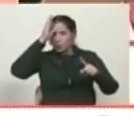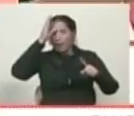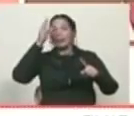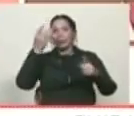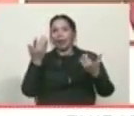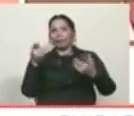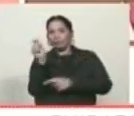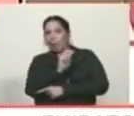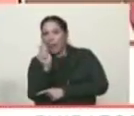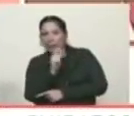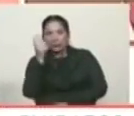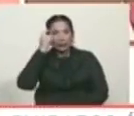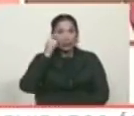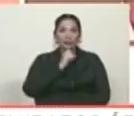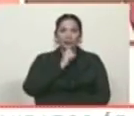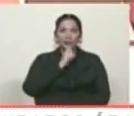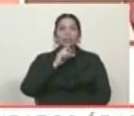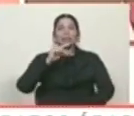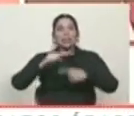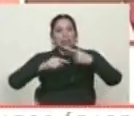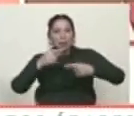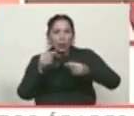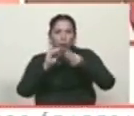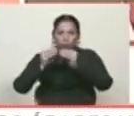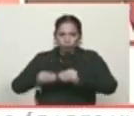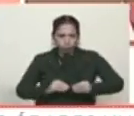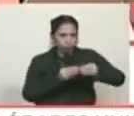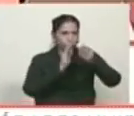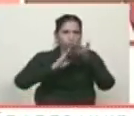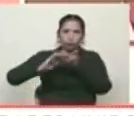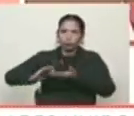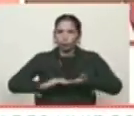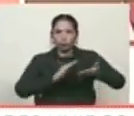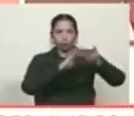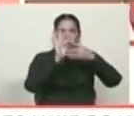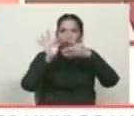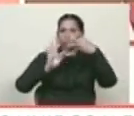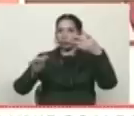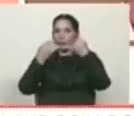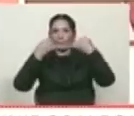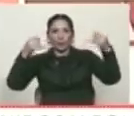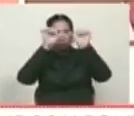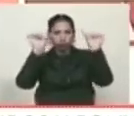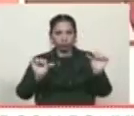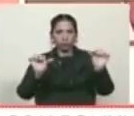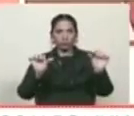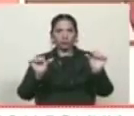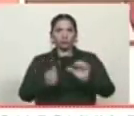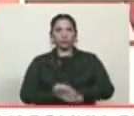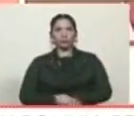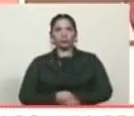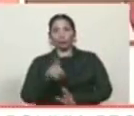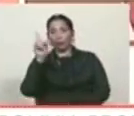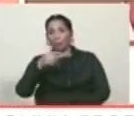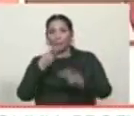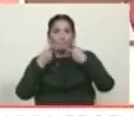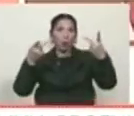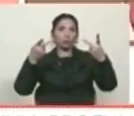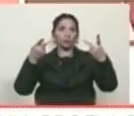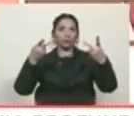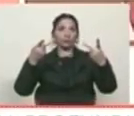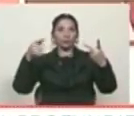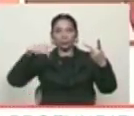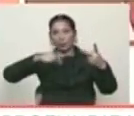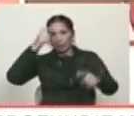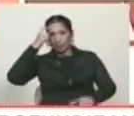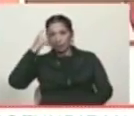complejos, mientras seguimos recuperando todo el funcionamiento del sistema eléctrico nacional. También queremos anunciar el día